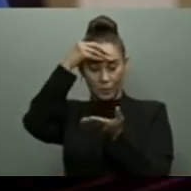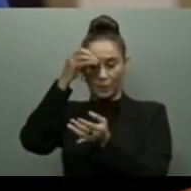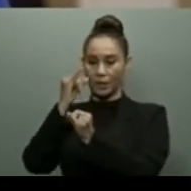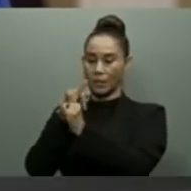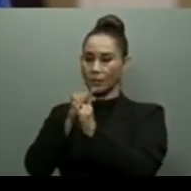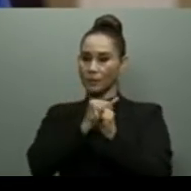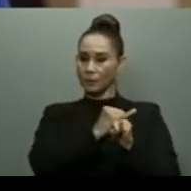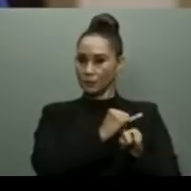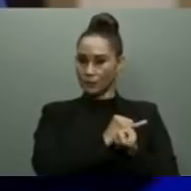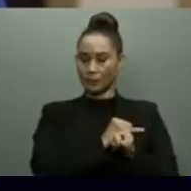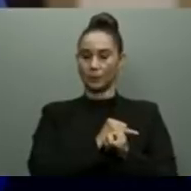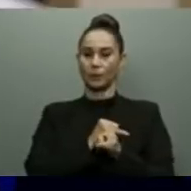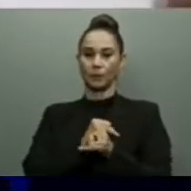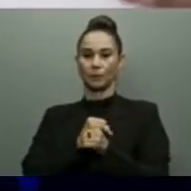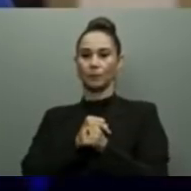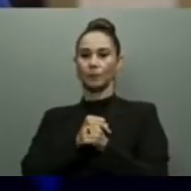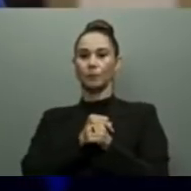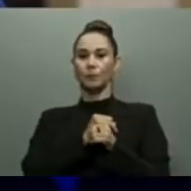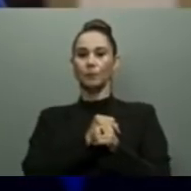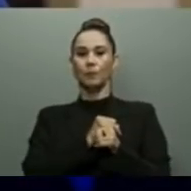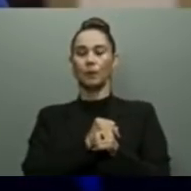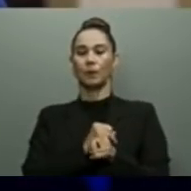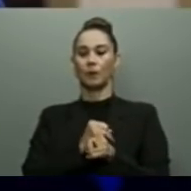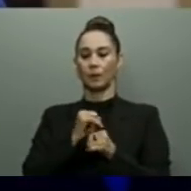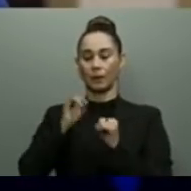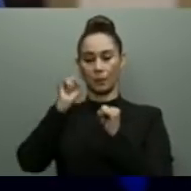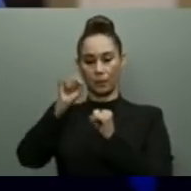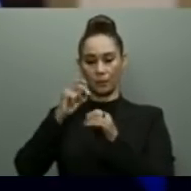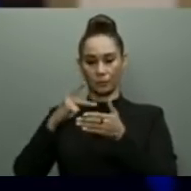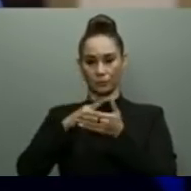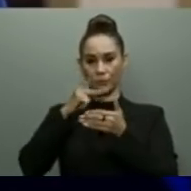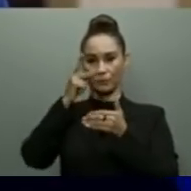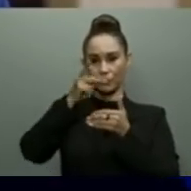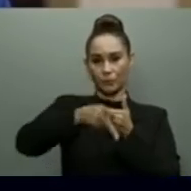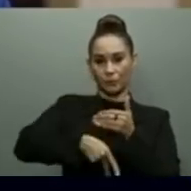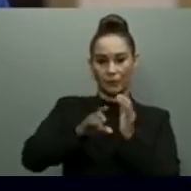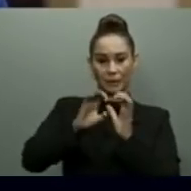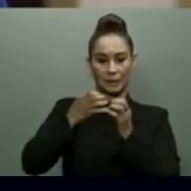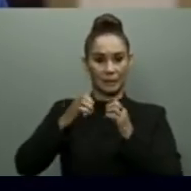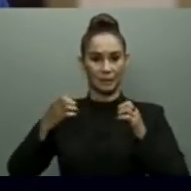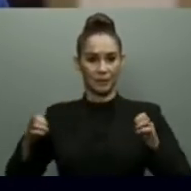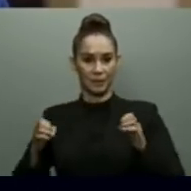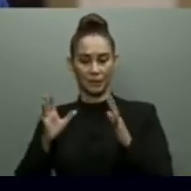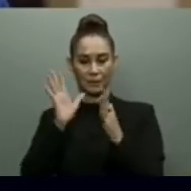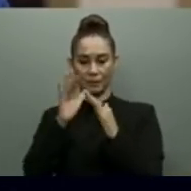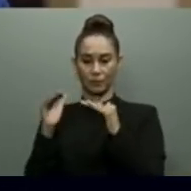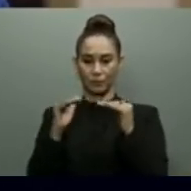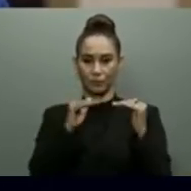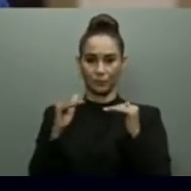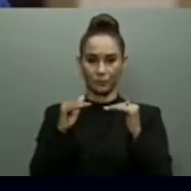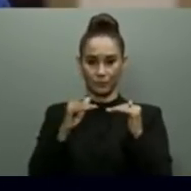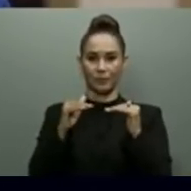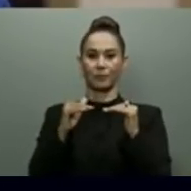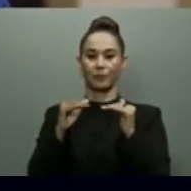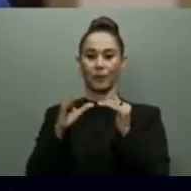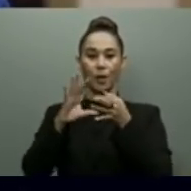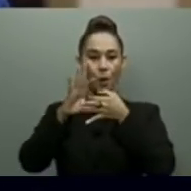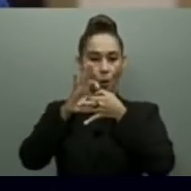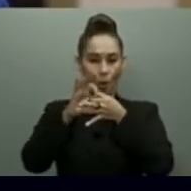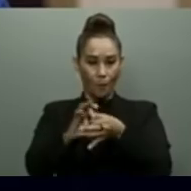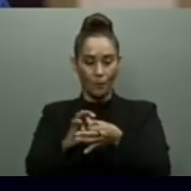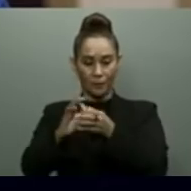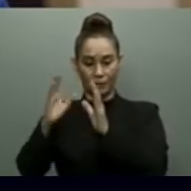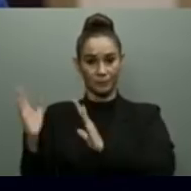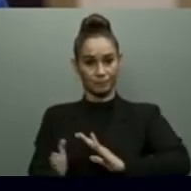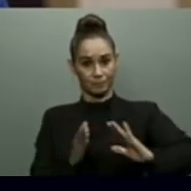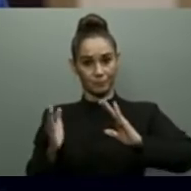instituciones puedan ejercitar su plan de contingencia ante terremotos. Únete y prepárate a través de la